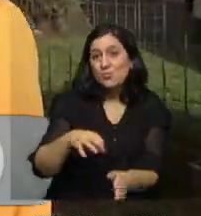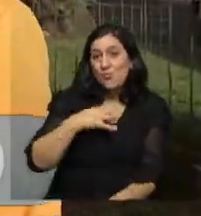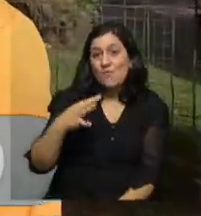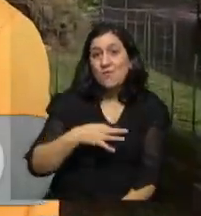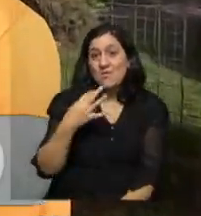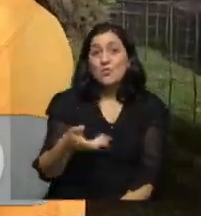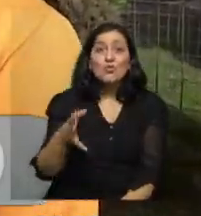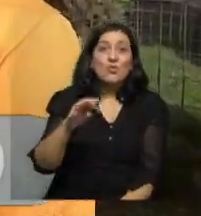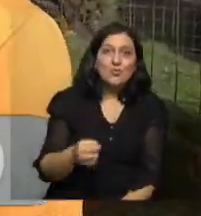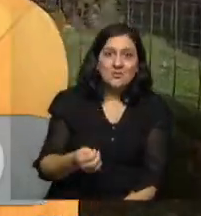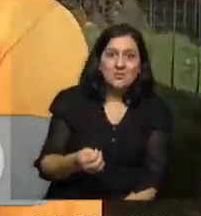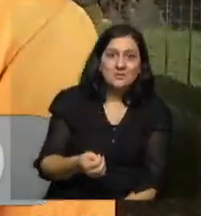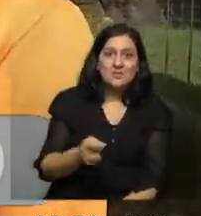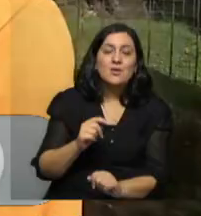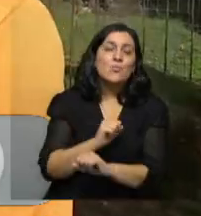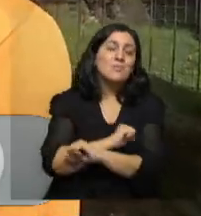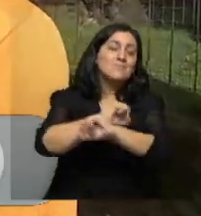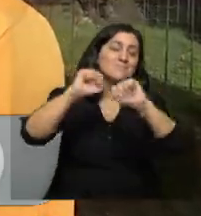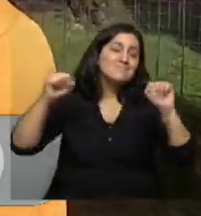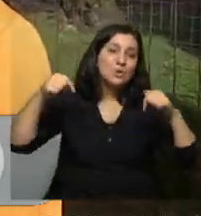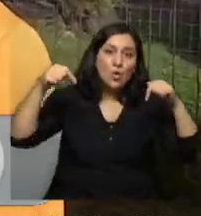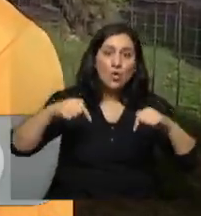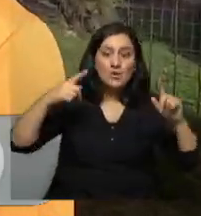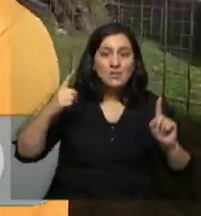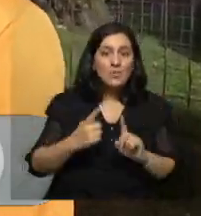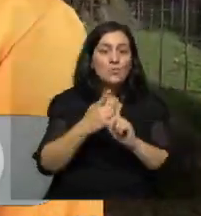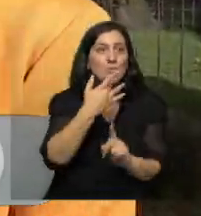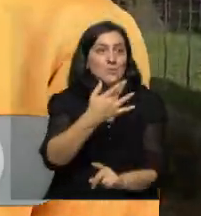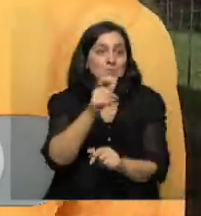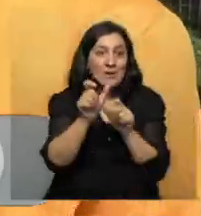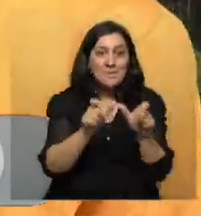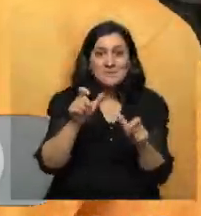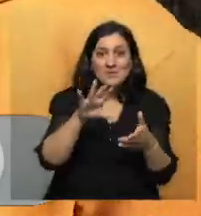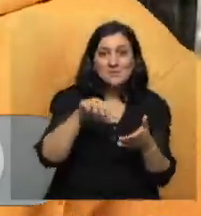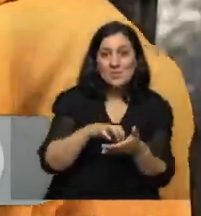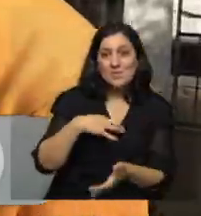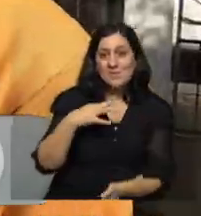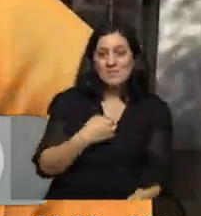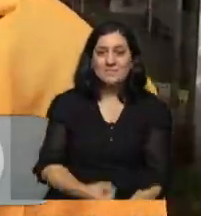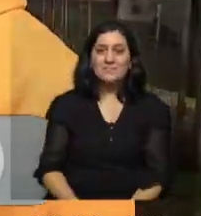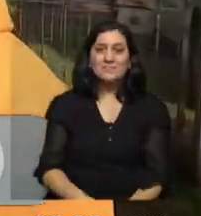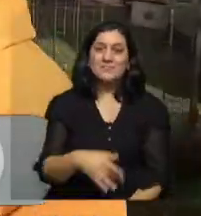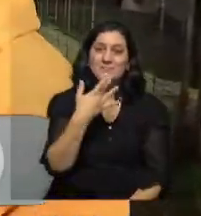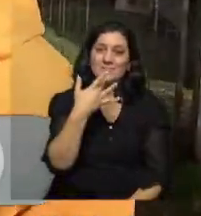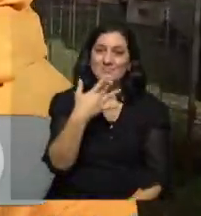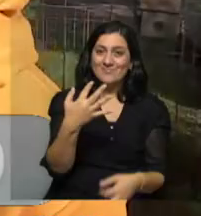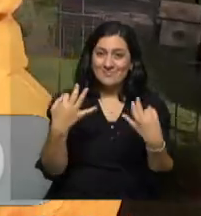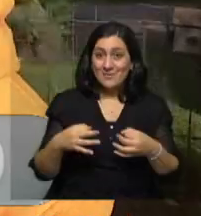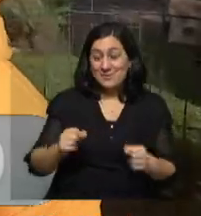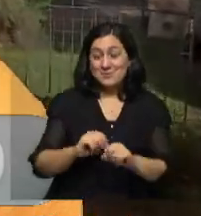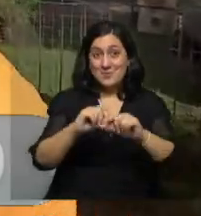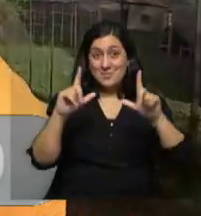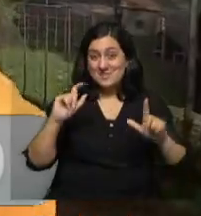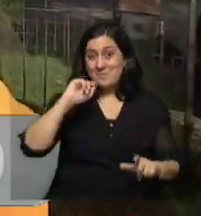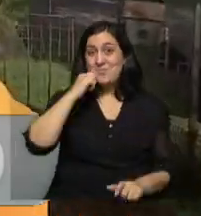el día a día y, bueno, por supuesto, cómo amaneciste hoy, el día de este encuentro hermoso con el público de Ciudad Viva. Hermoso, la verdad que fue una sorpresa